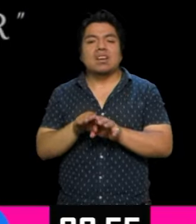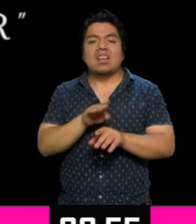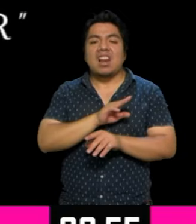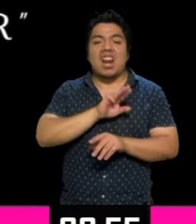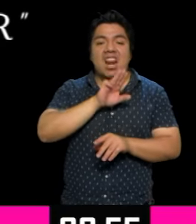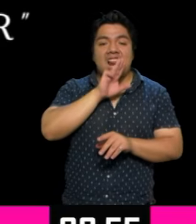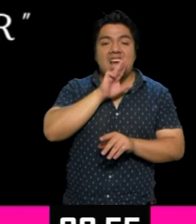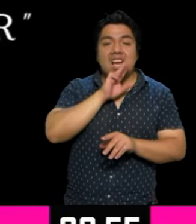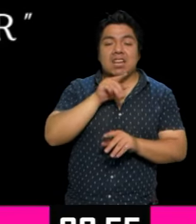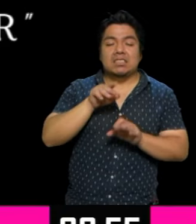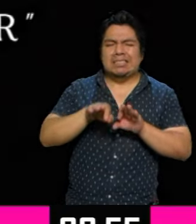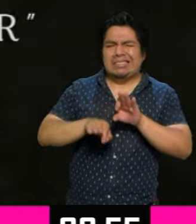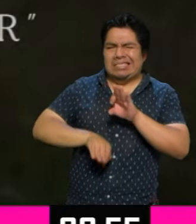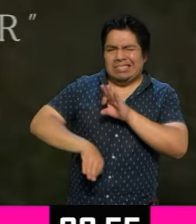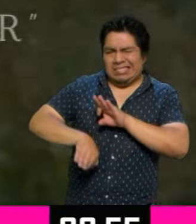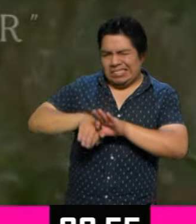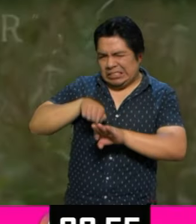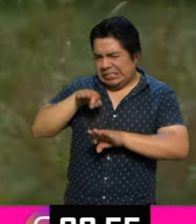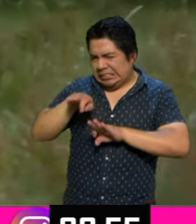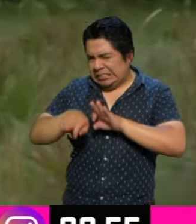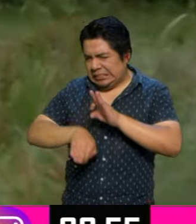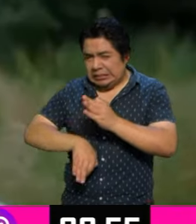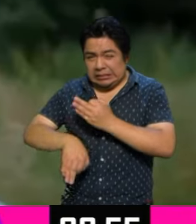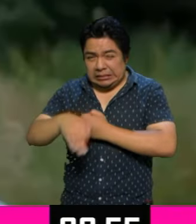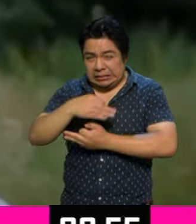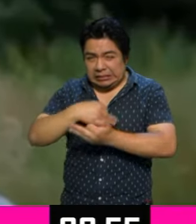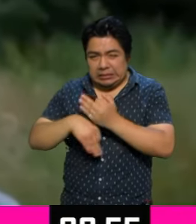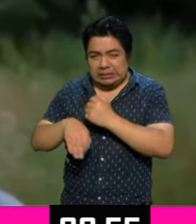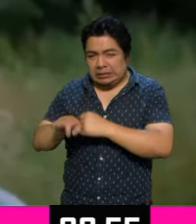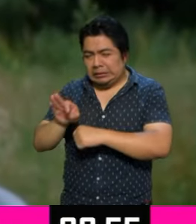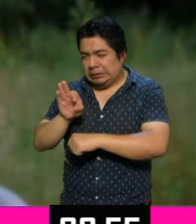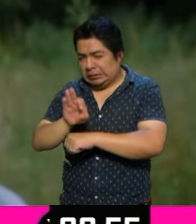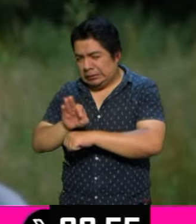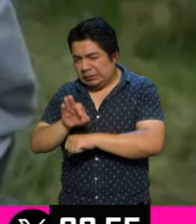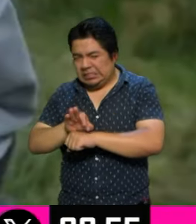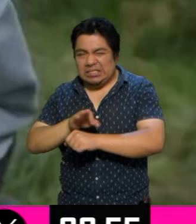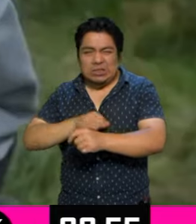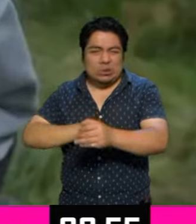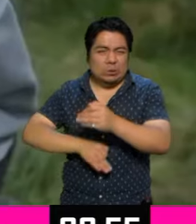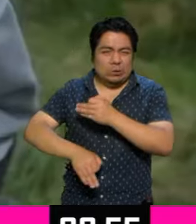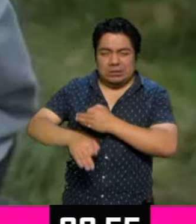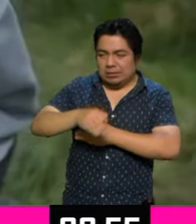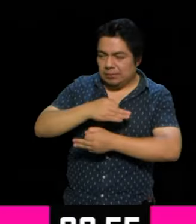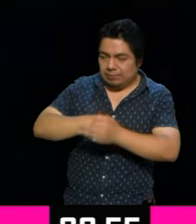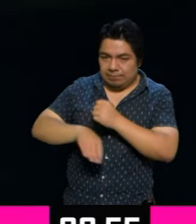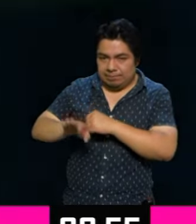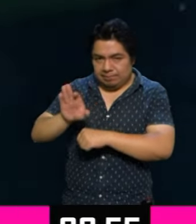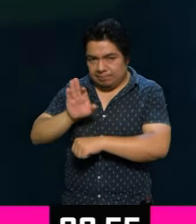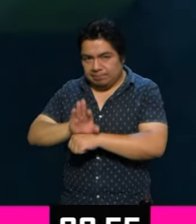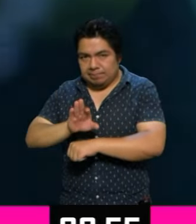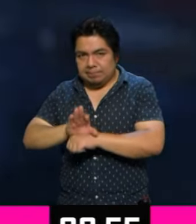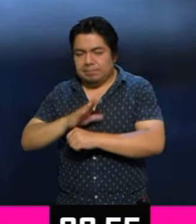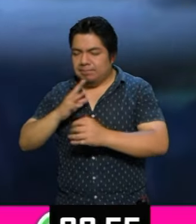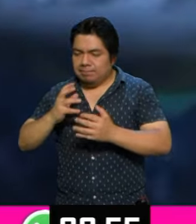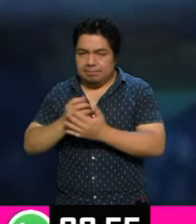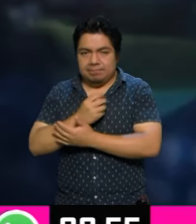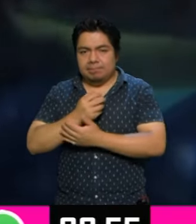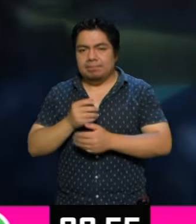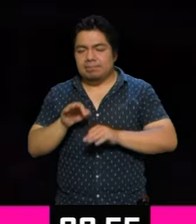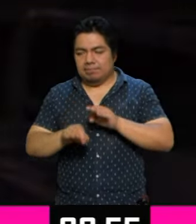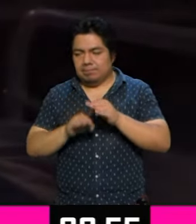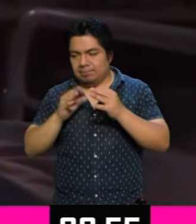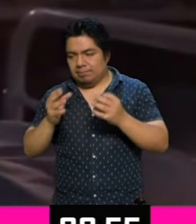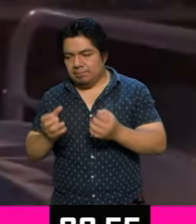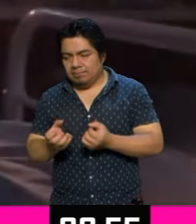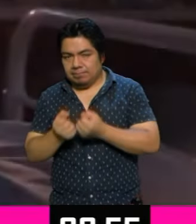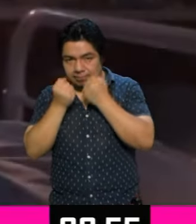Y ella está dispuesta a hacer todo para que esta ave no se lleve a su hija. Pero todo, o sea, créanme cuando les digo todo, es todo. Ah, caray. El tema es